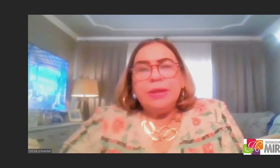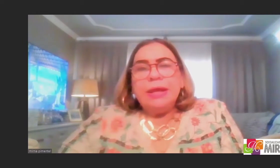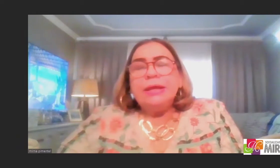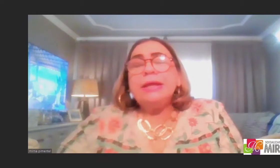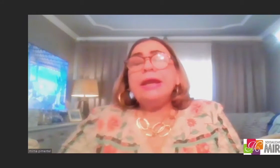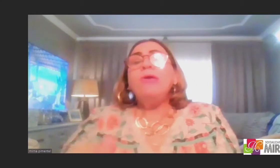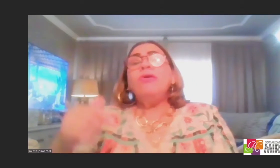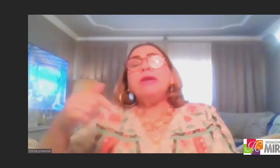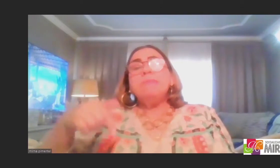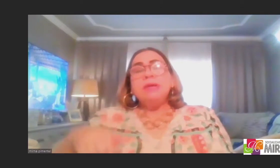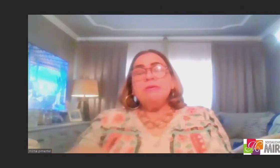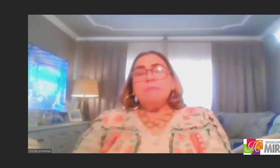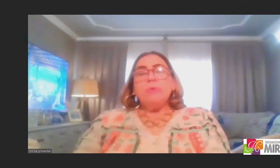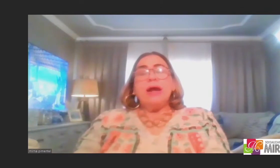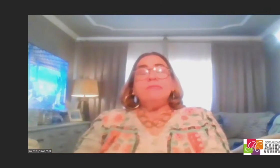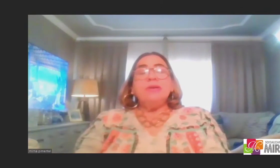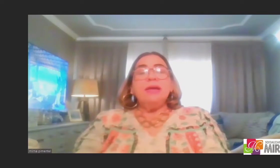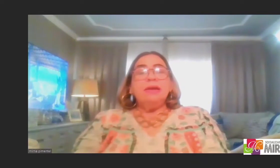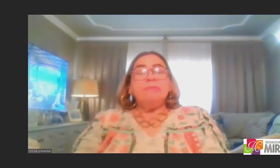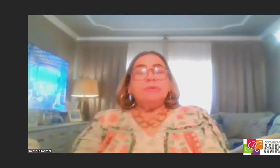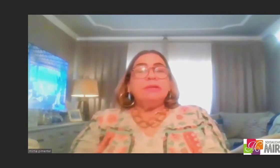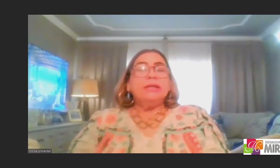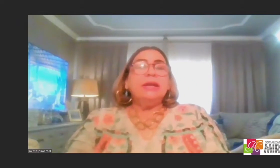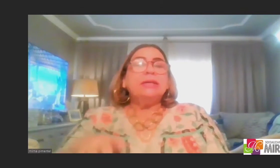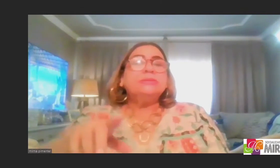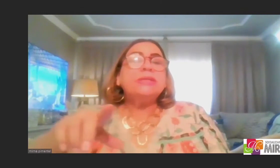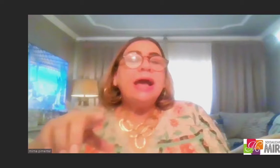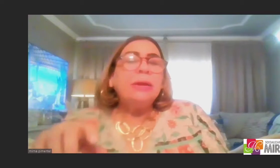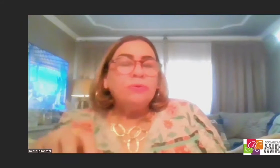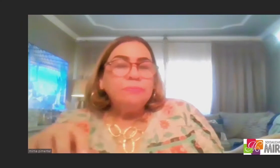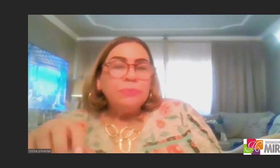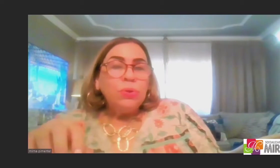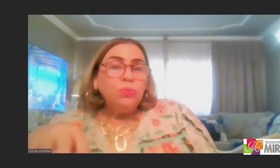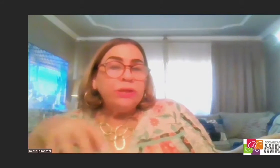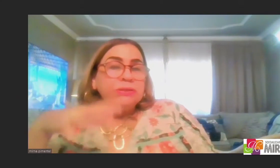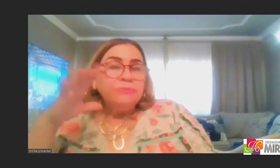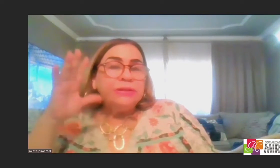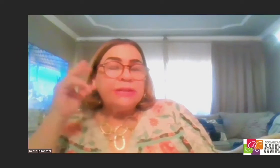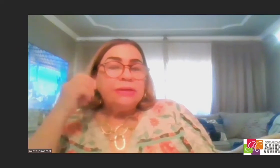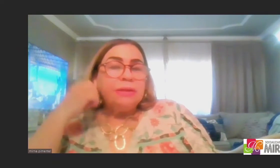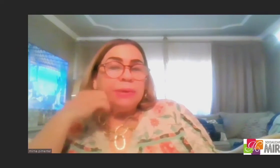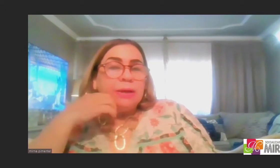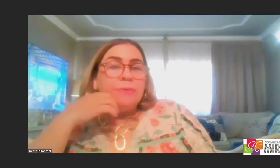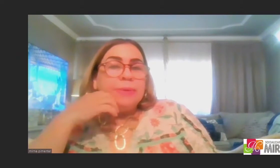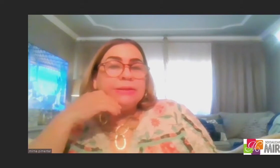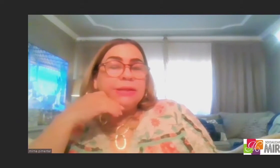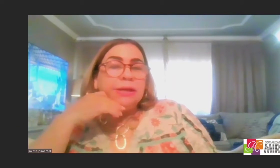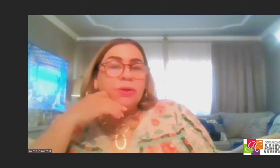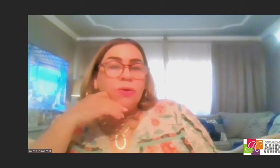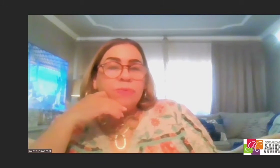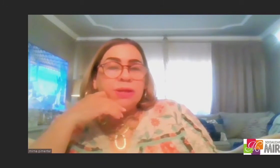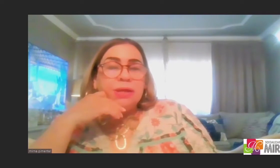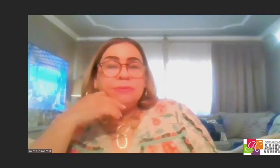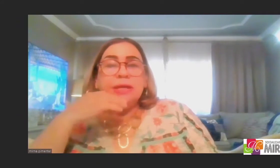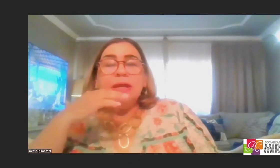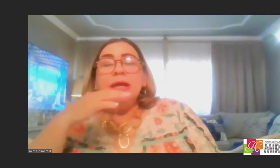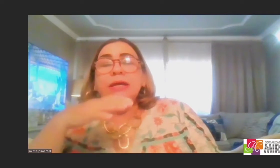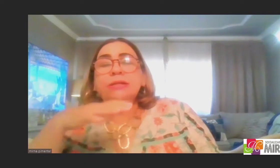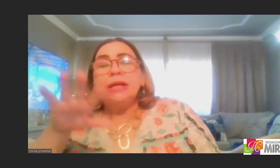laboratorio. Que ahora mismo, ayer, antes de ayer, lanzaron un desinfectante para combatir el